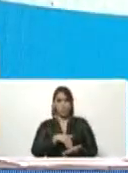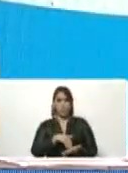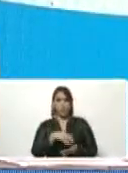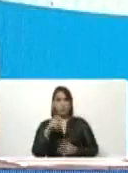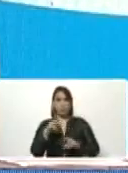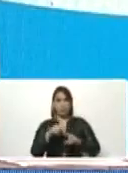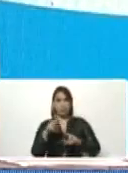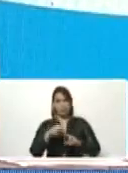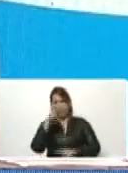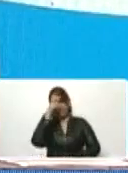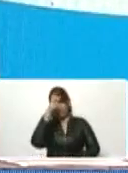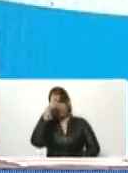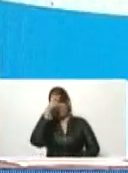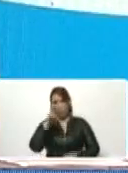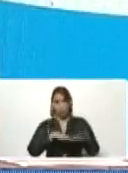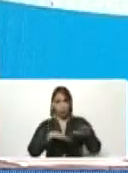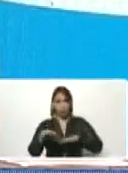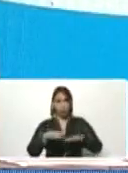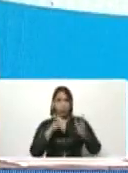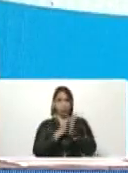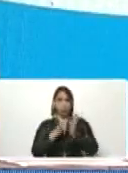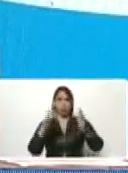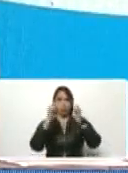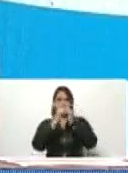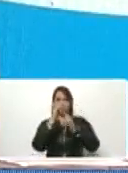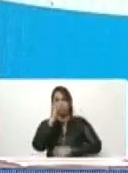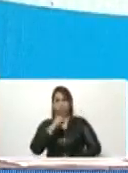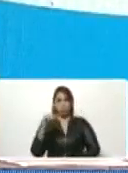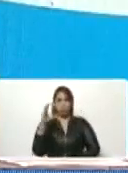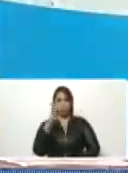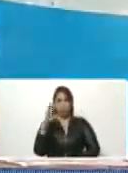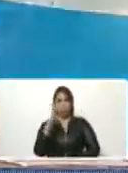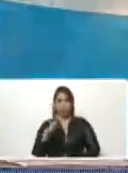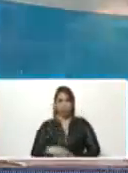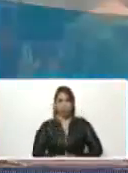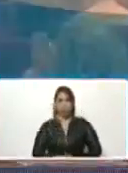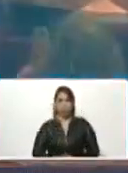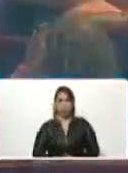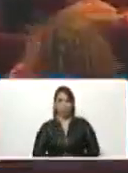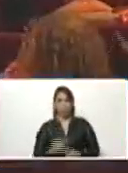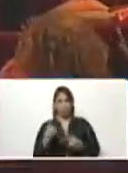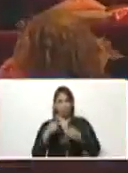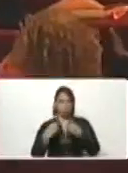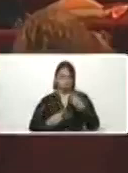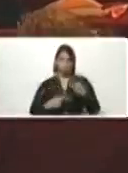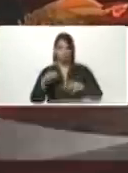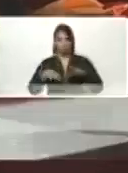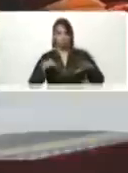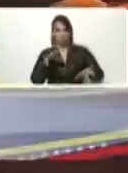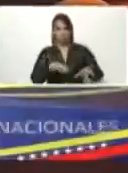Táchira, Falcón, Cojedes, Anzoátegui, Zulia, Caracas, etcétera, etcétera.